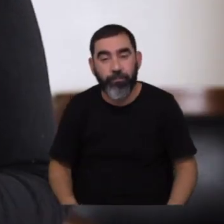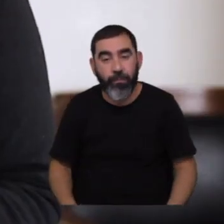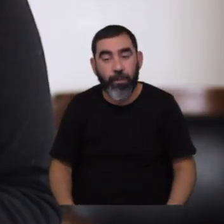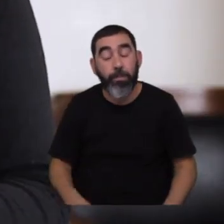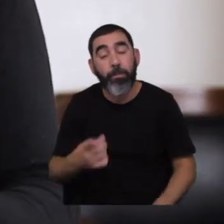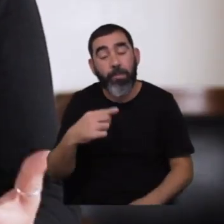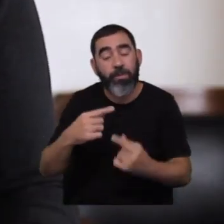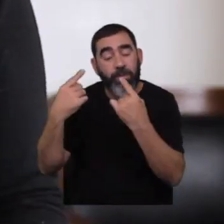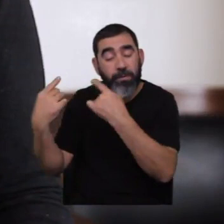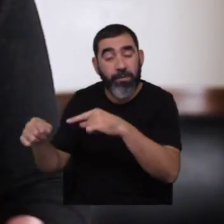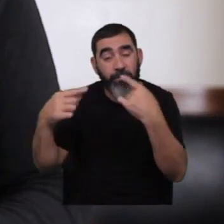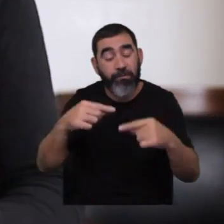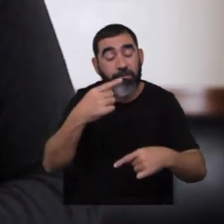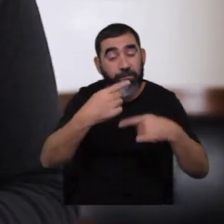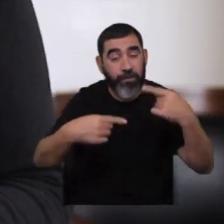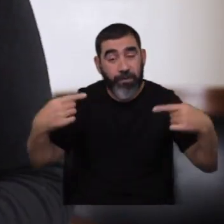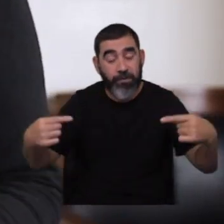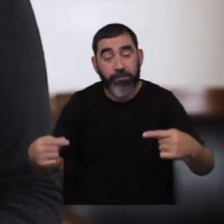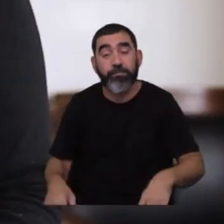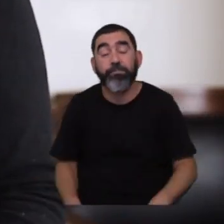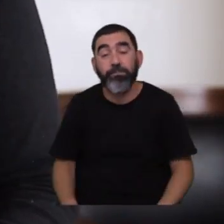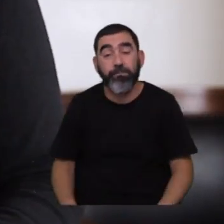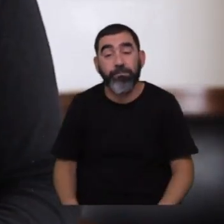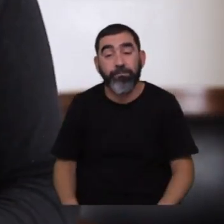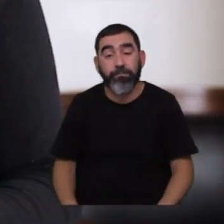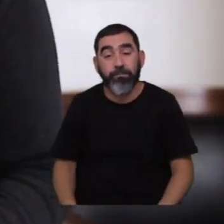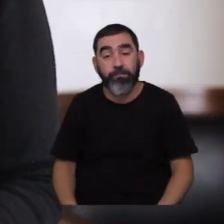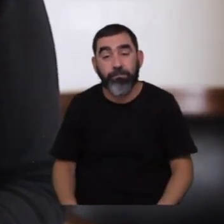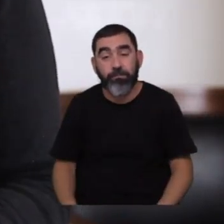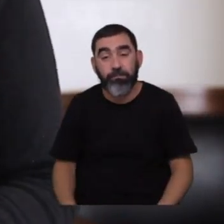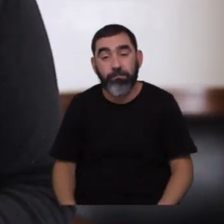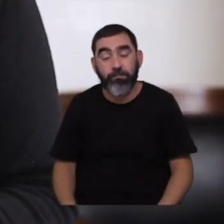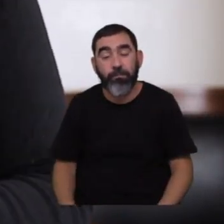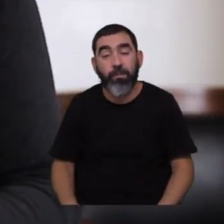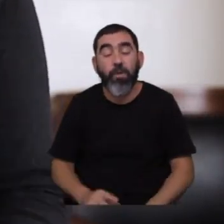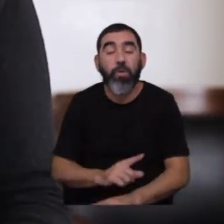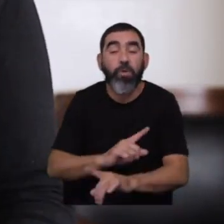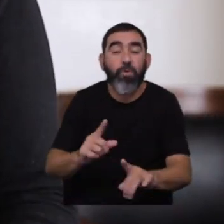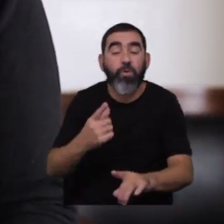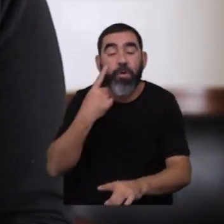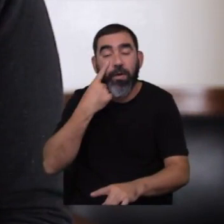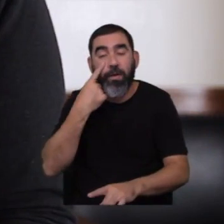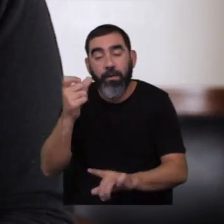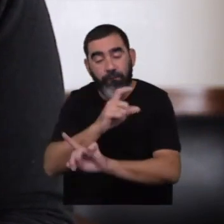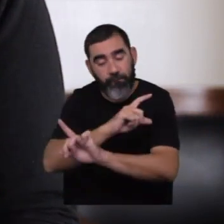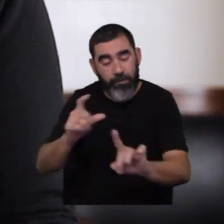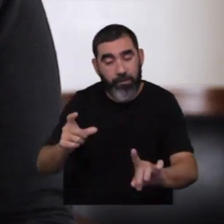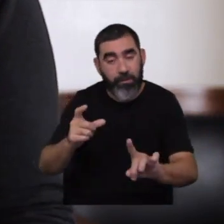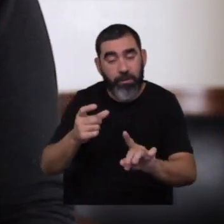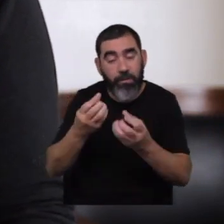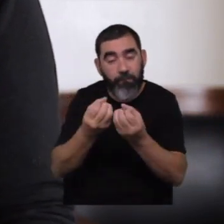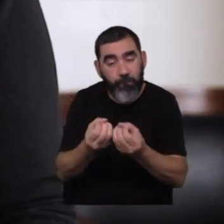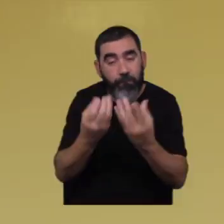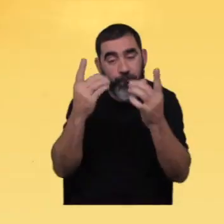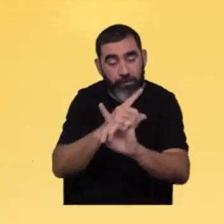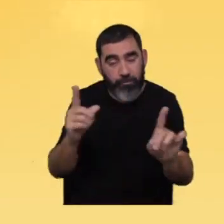las diferencias en los materiales, por lo que nosotros hemos visto, no es algo que evite la formación